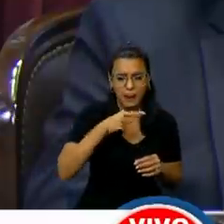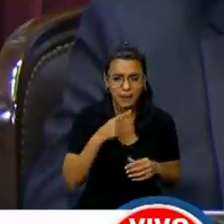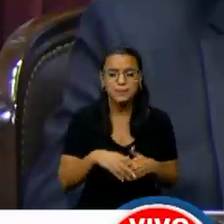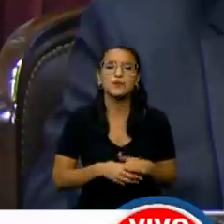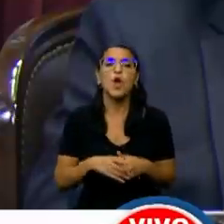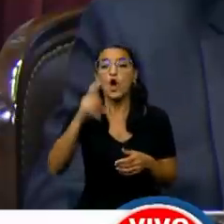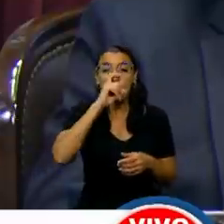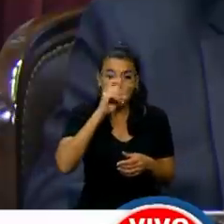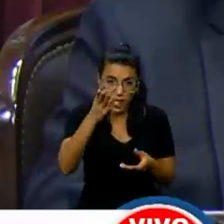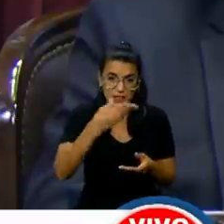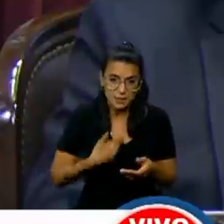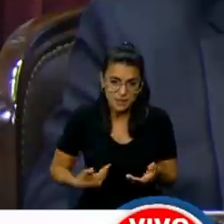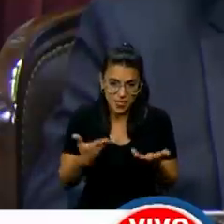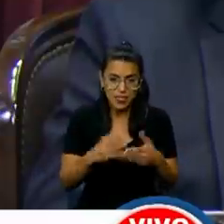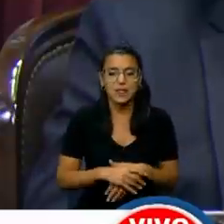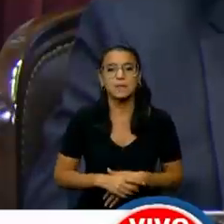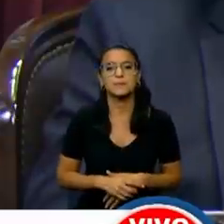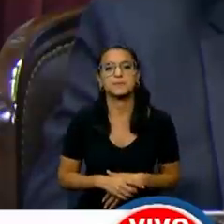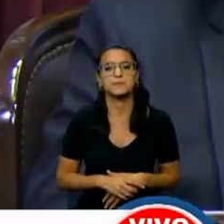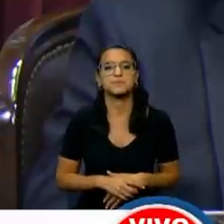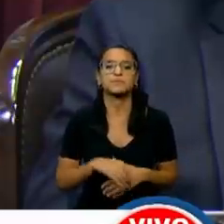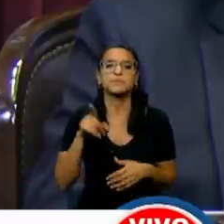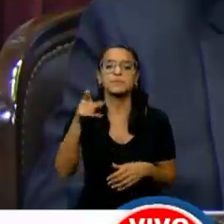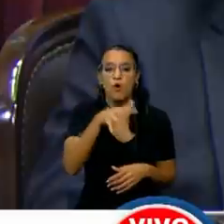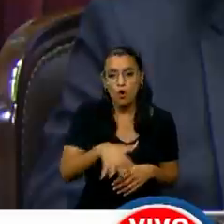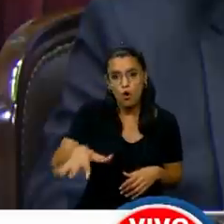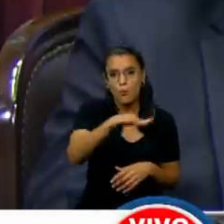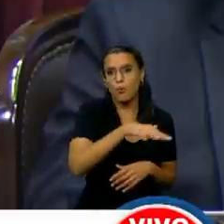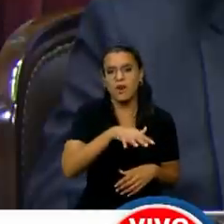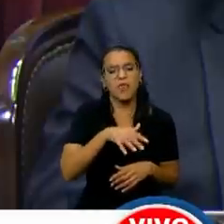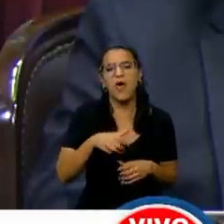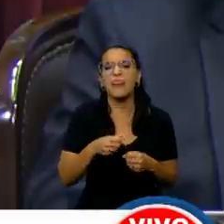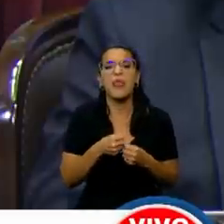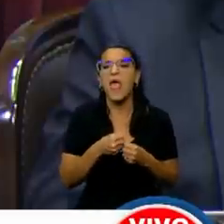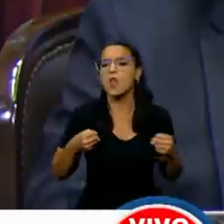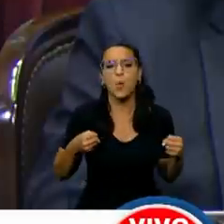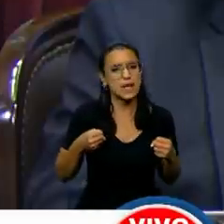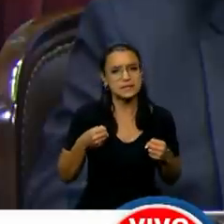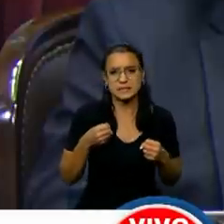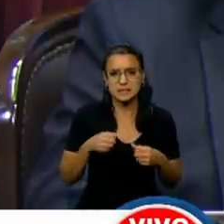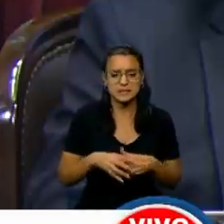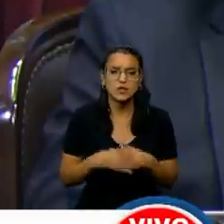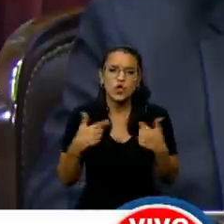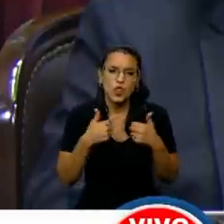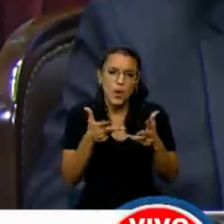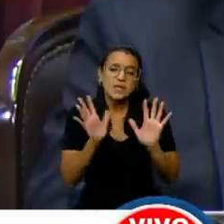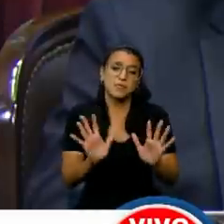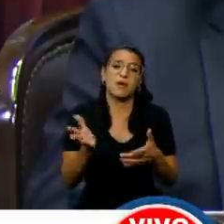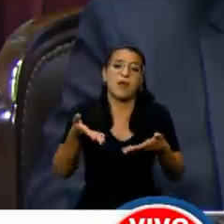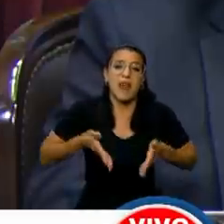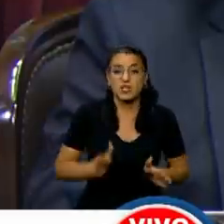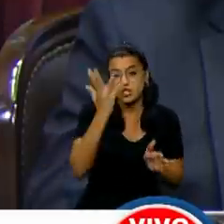señor presidente es una comunidad de héroes dijo de héroes porque de ahí nació san